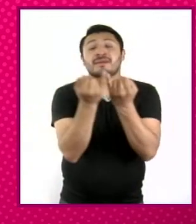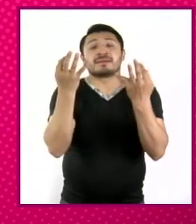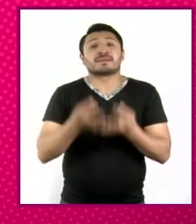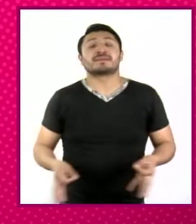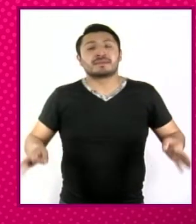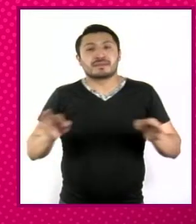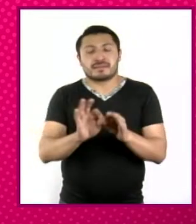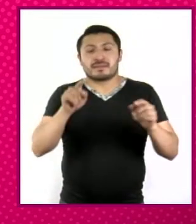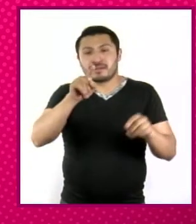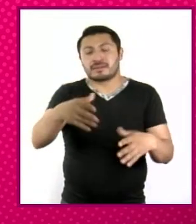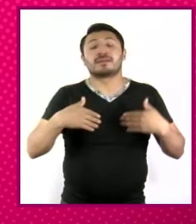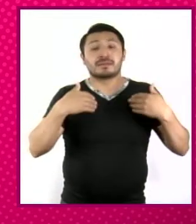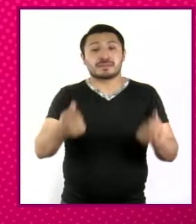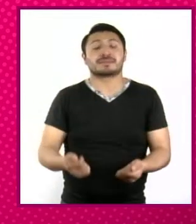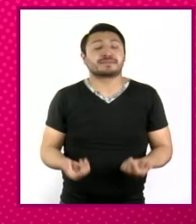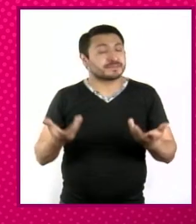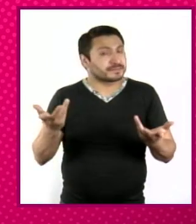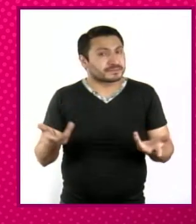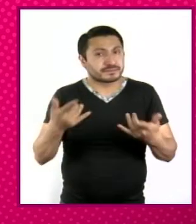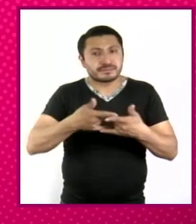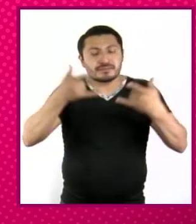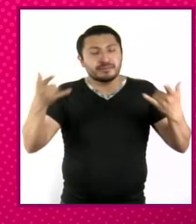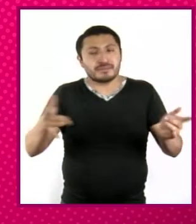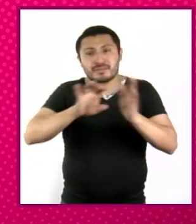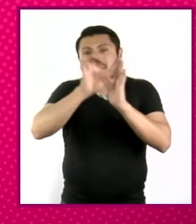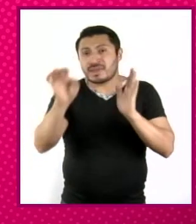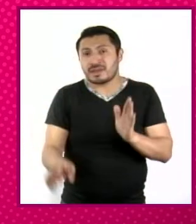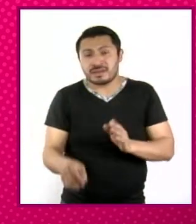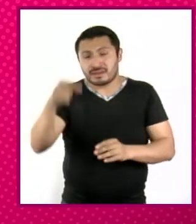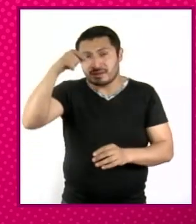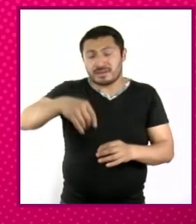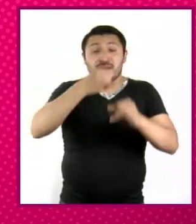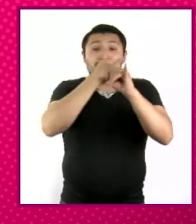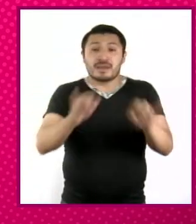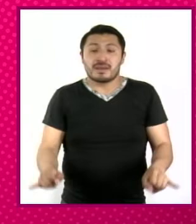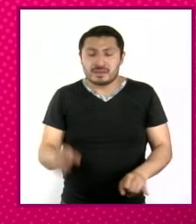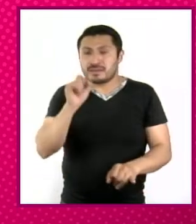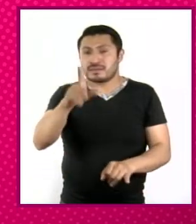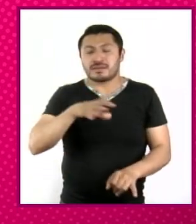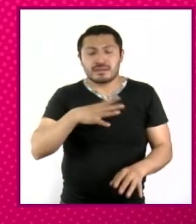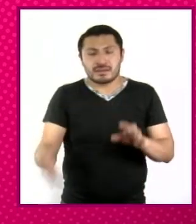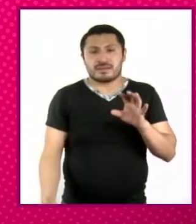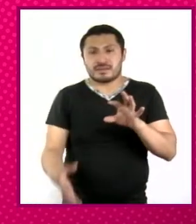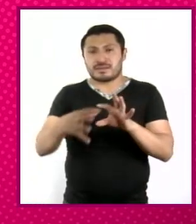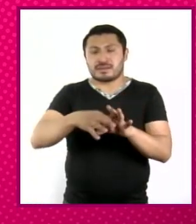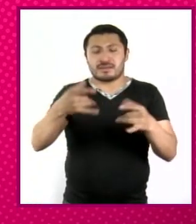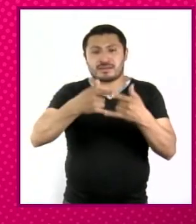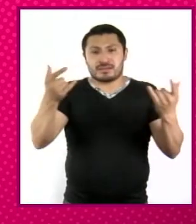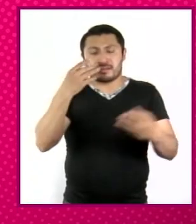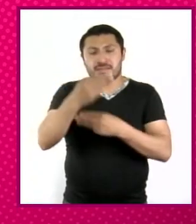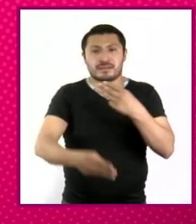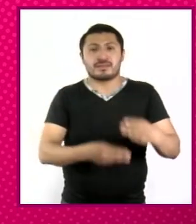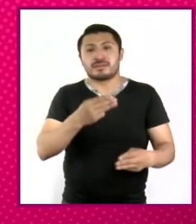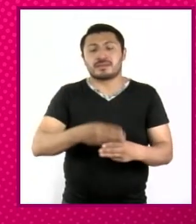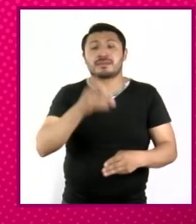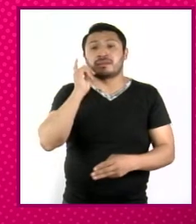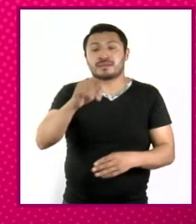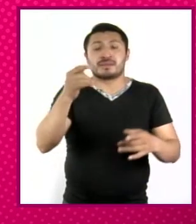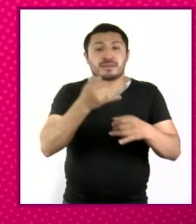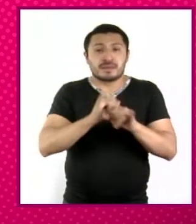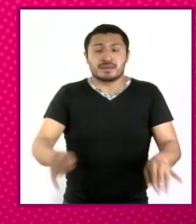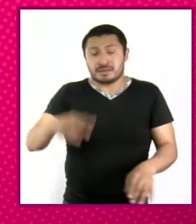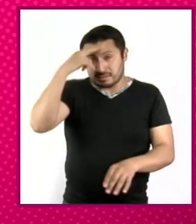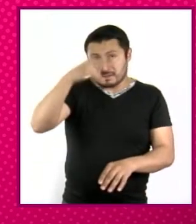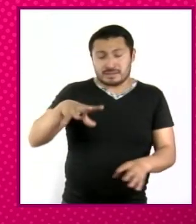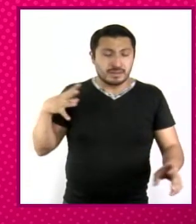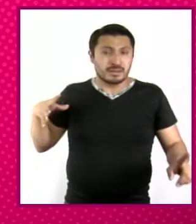importante entender que la historia, por ejemplo, de nuestra independencia también está muy ligada a la historia global. Es decir, la independencia de México